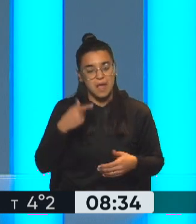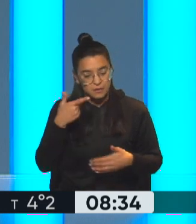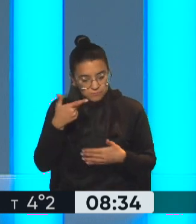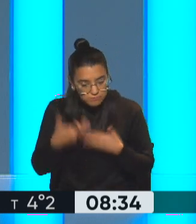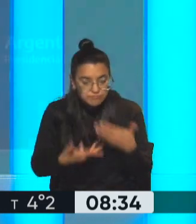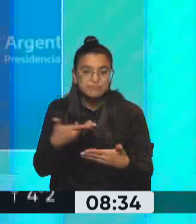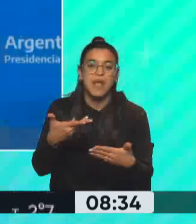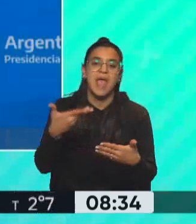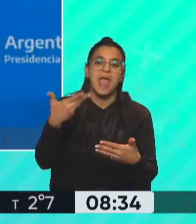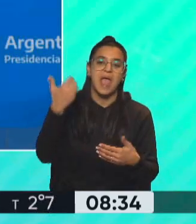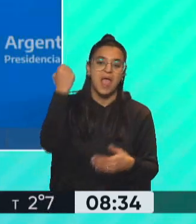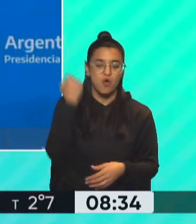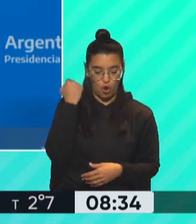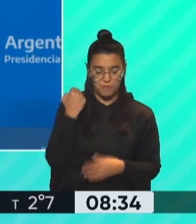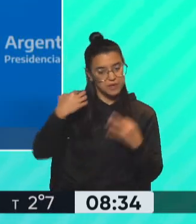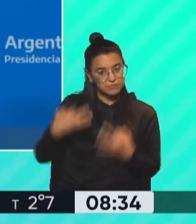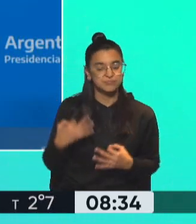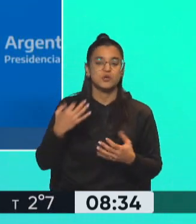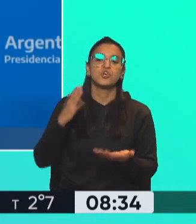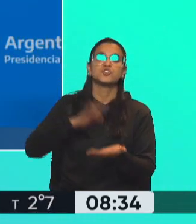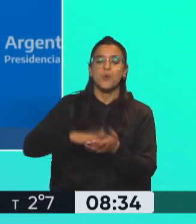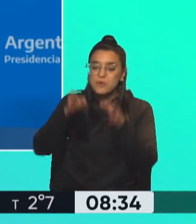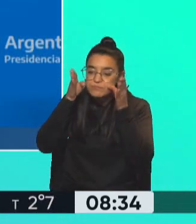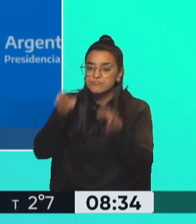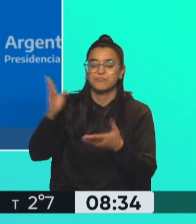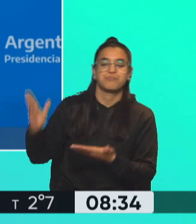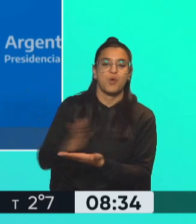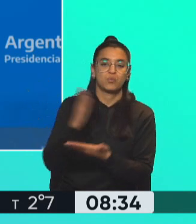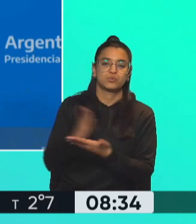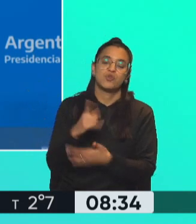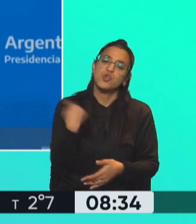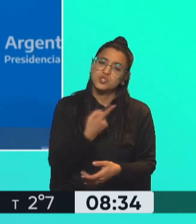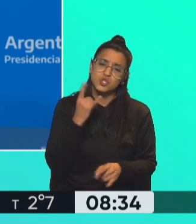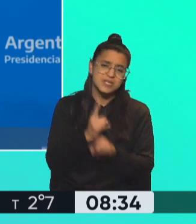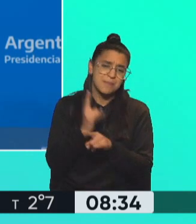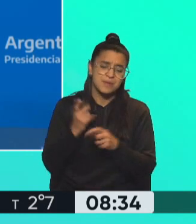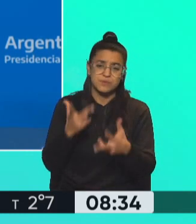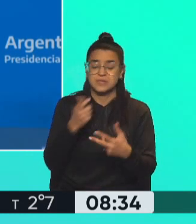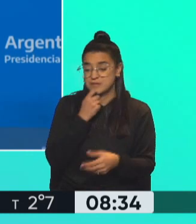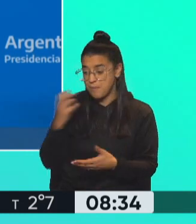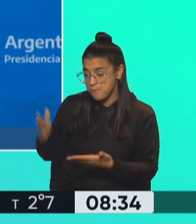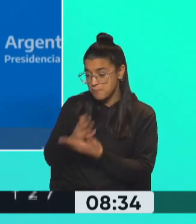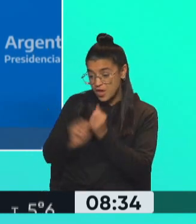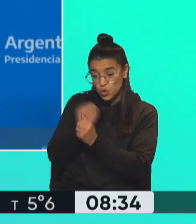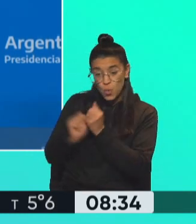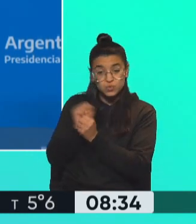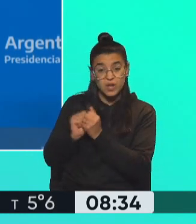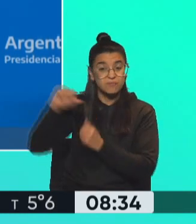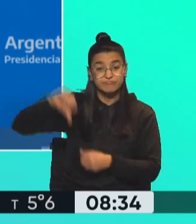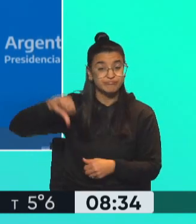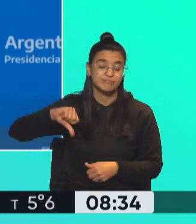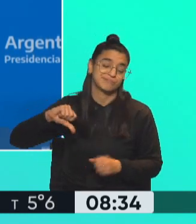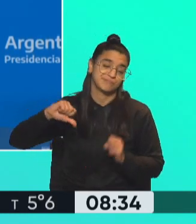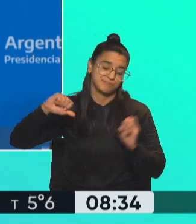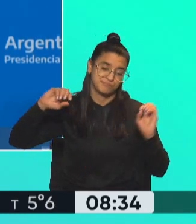encaminar la economía a partir del sector productivo. Si nosotros siempre lo decimos, si la industria no produce, estamos